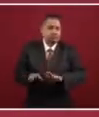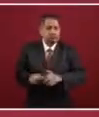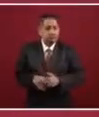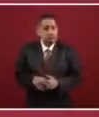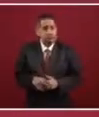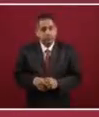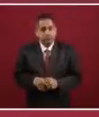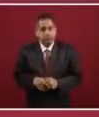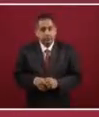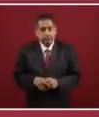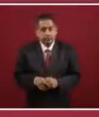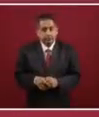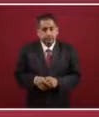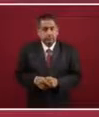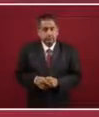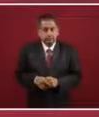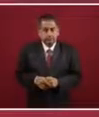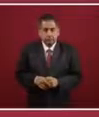y